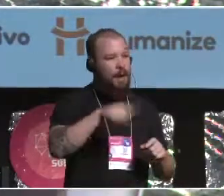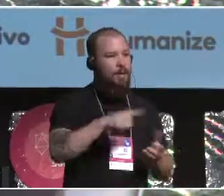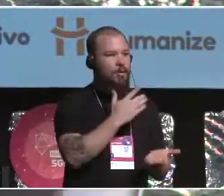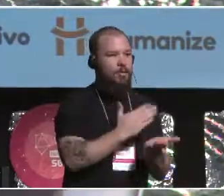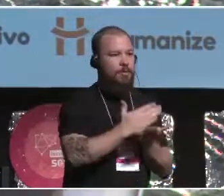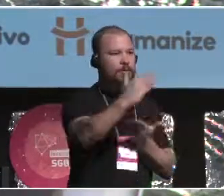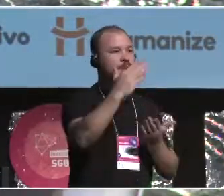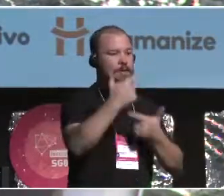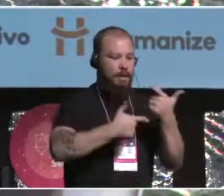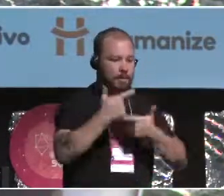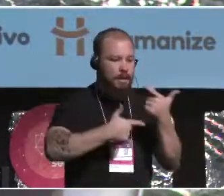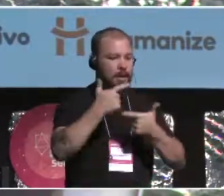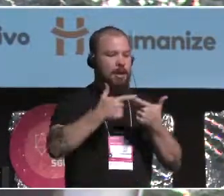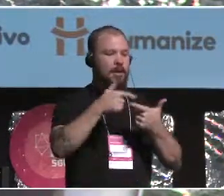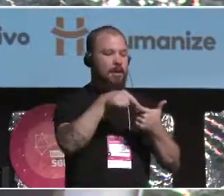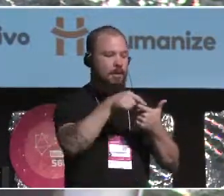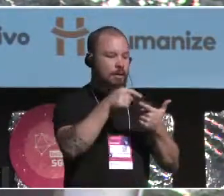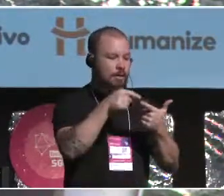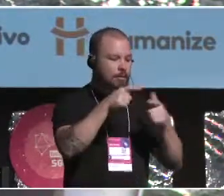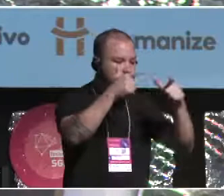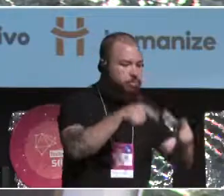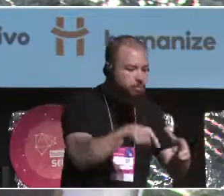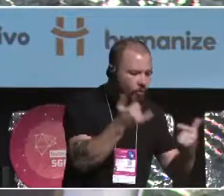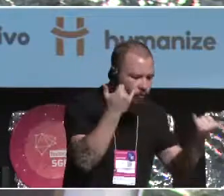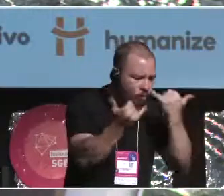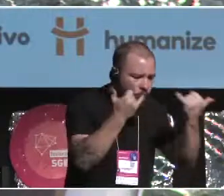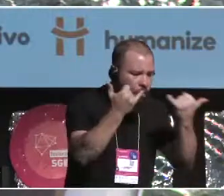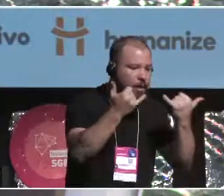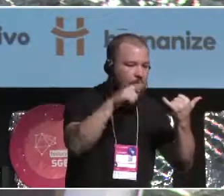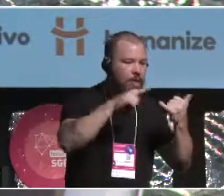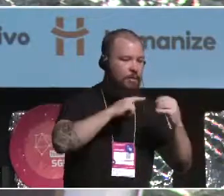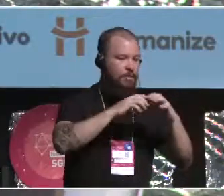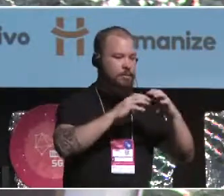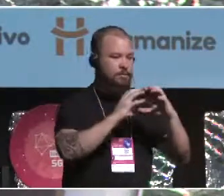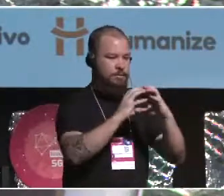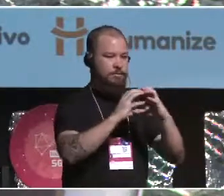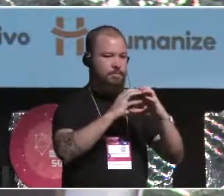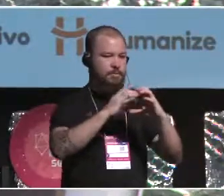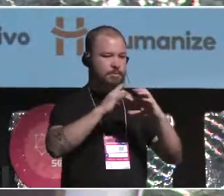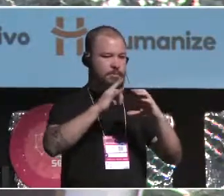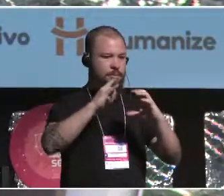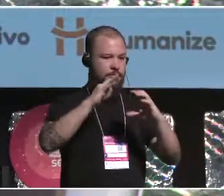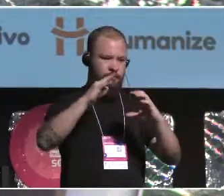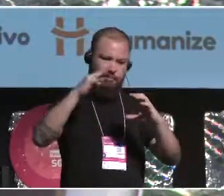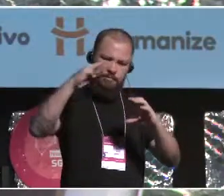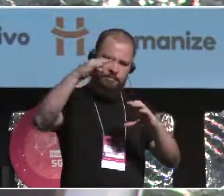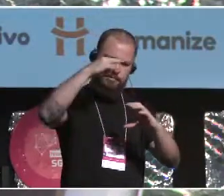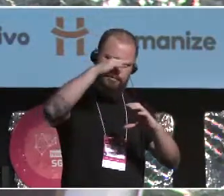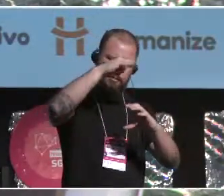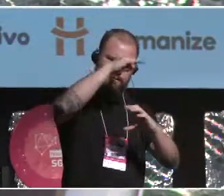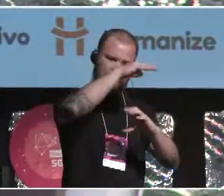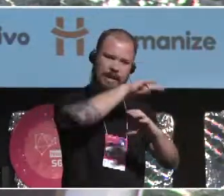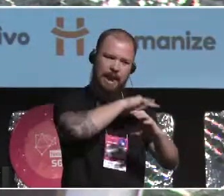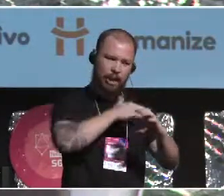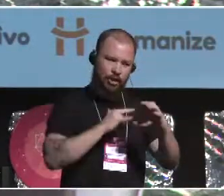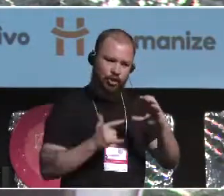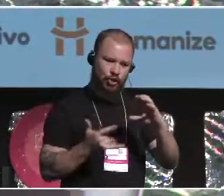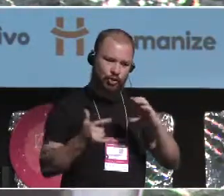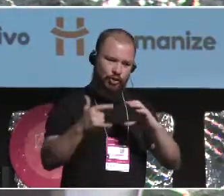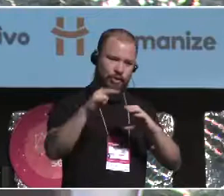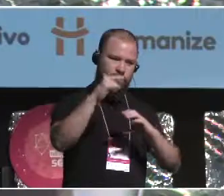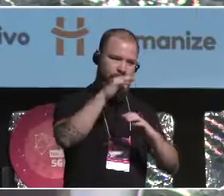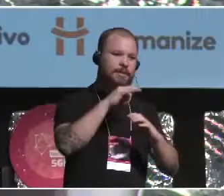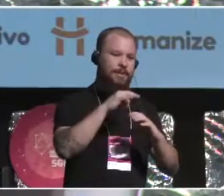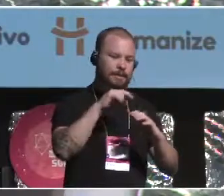fuentes de información de imágenes satelitales. En Ghana se hizo un ejercicio súper interesante a través del African Data